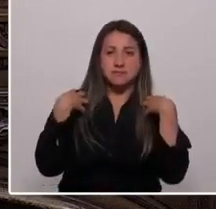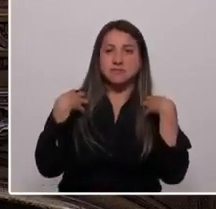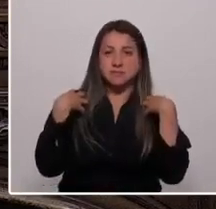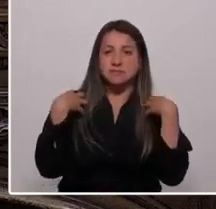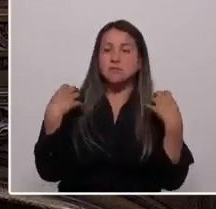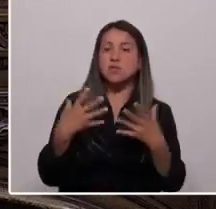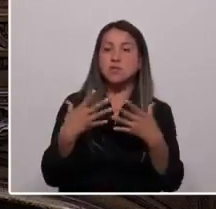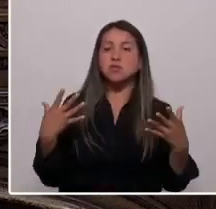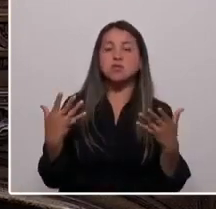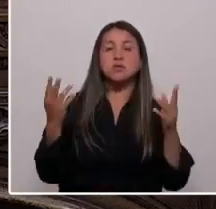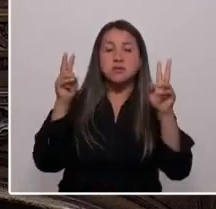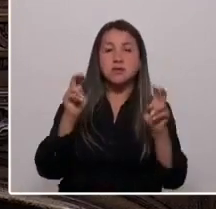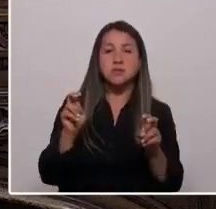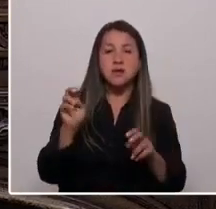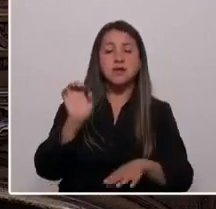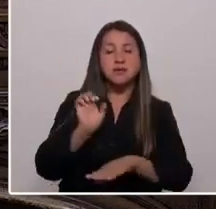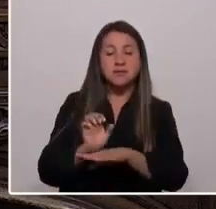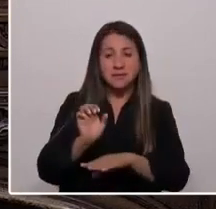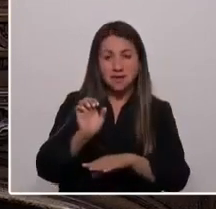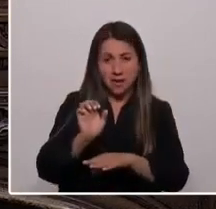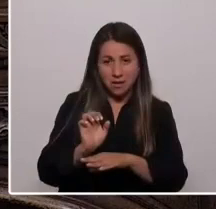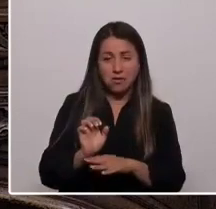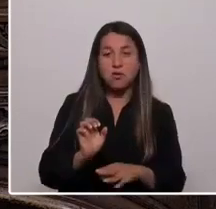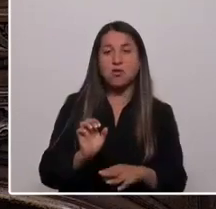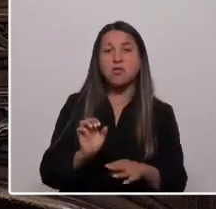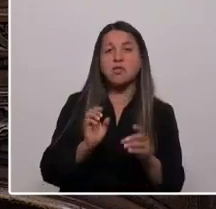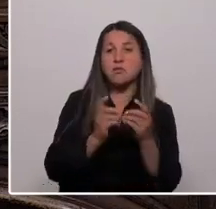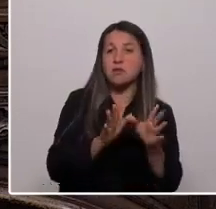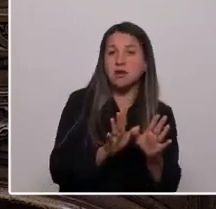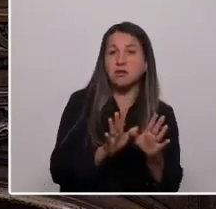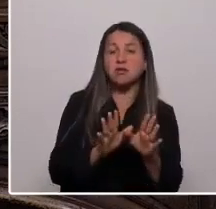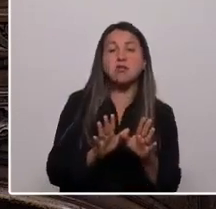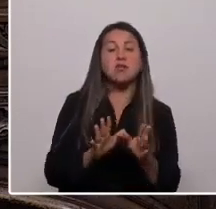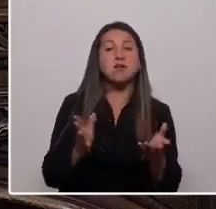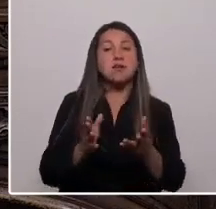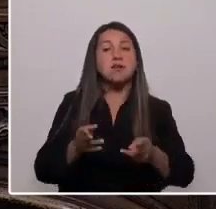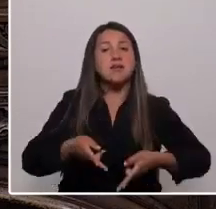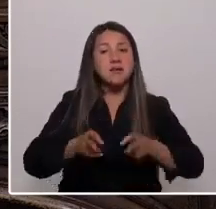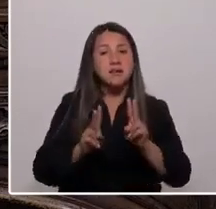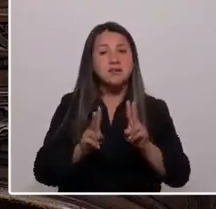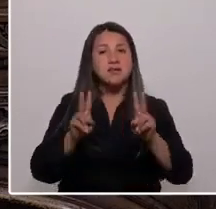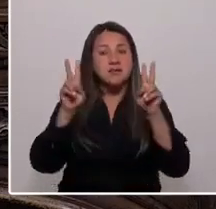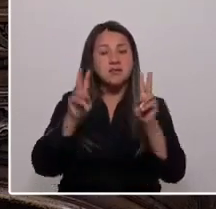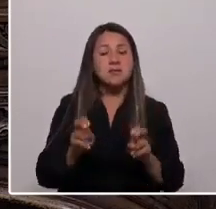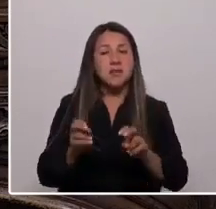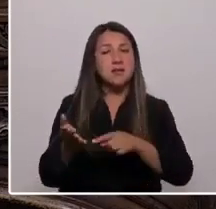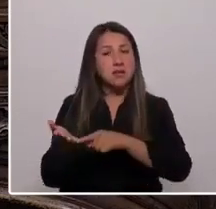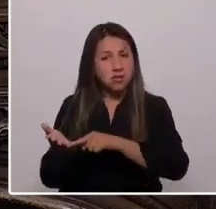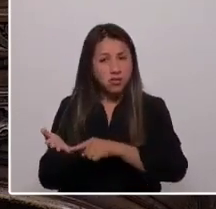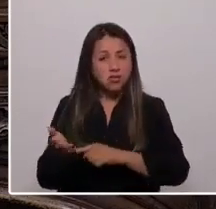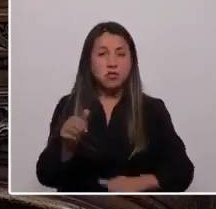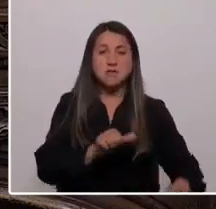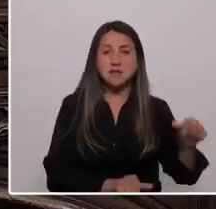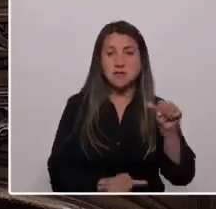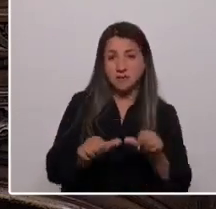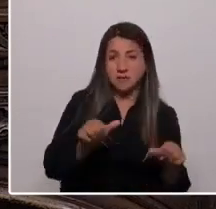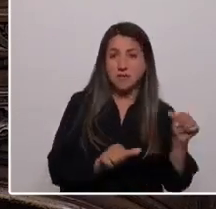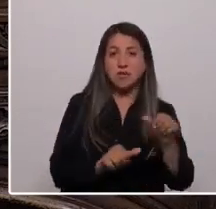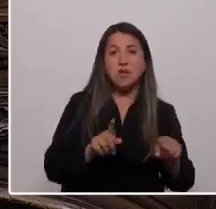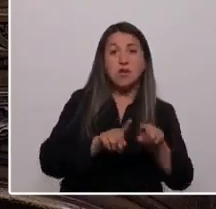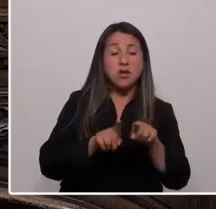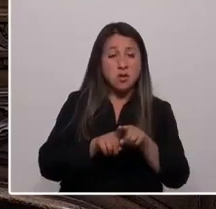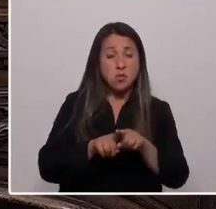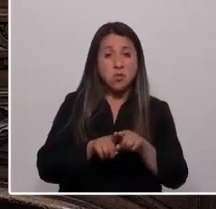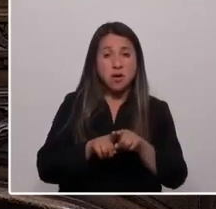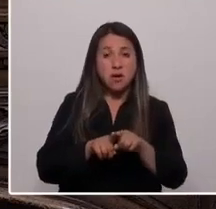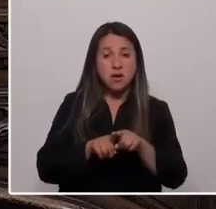marco de un estado democrático y de derechos los retos del desarrollo tecnológico y científico la cada vez más presente de